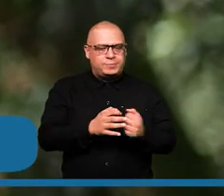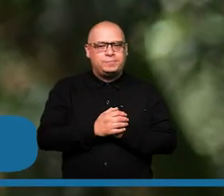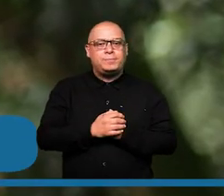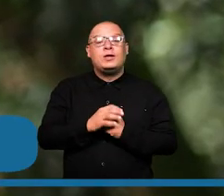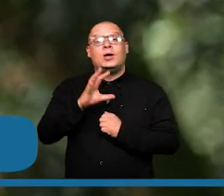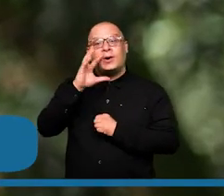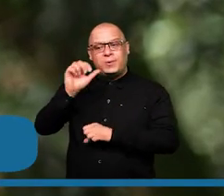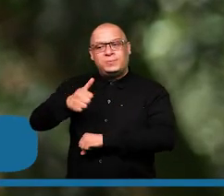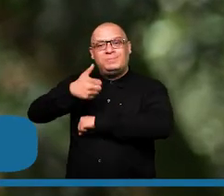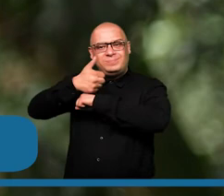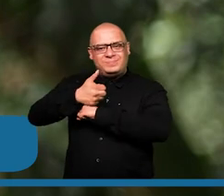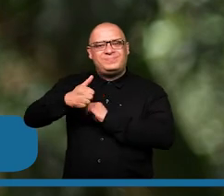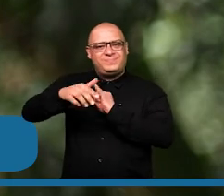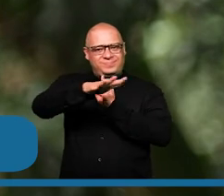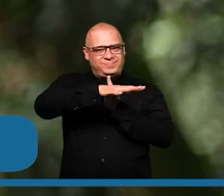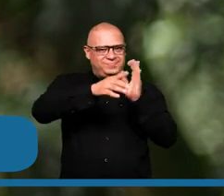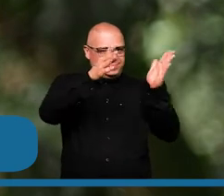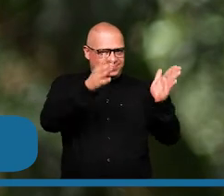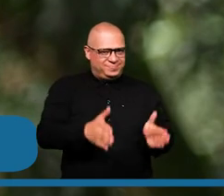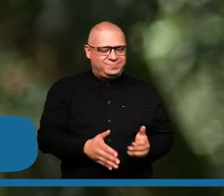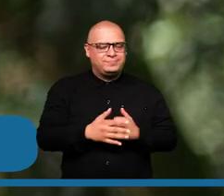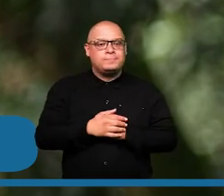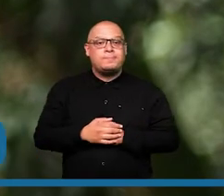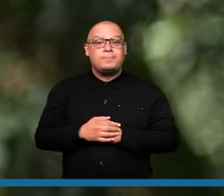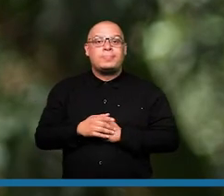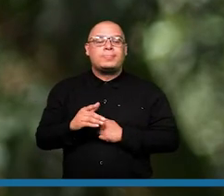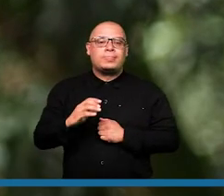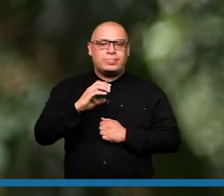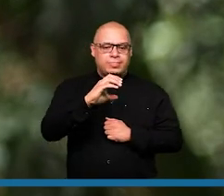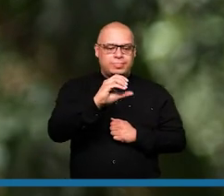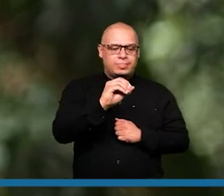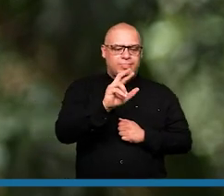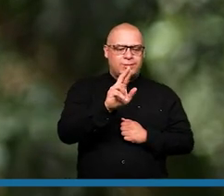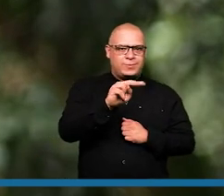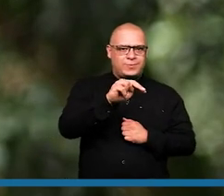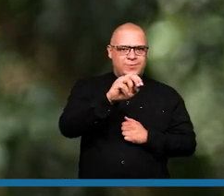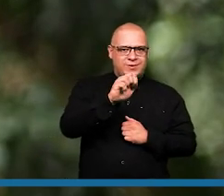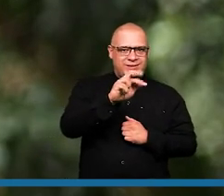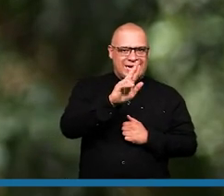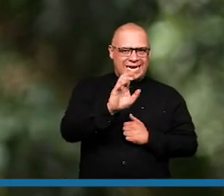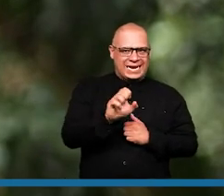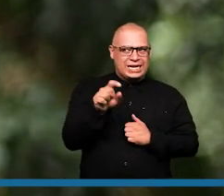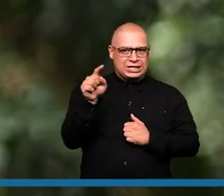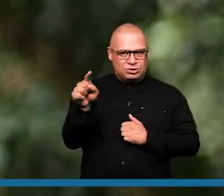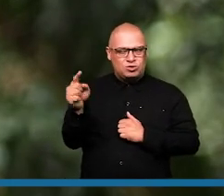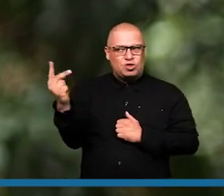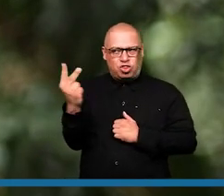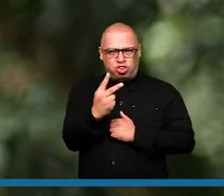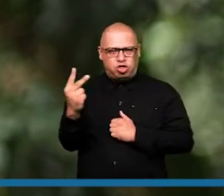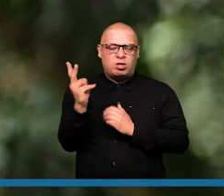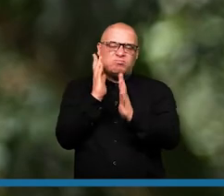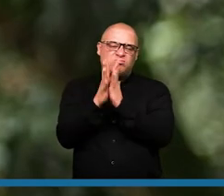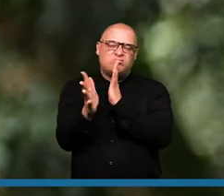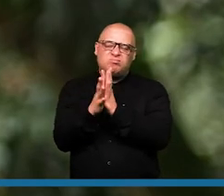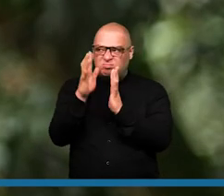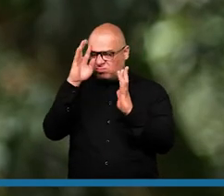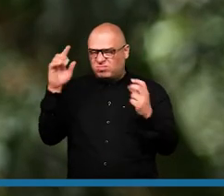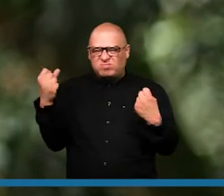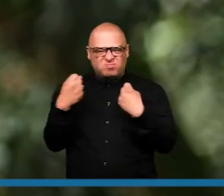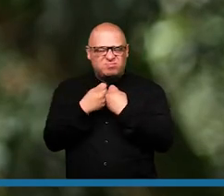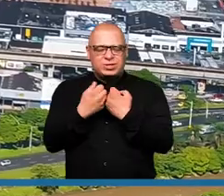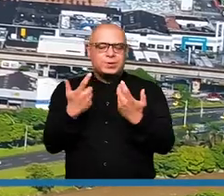Palacio, en conversación con David Echeverry López de Cornare, nos cuentan algunas de esas estrategias y esa sinergia.